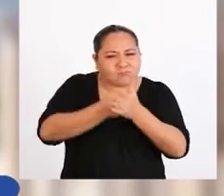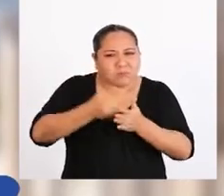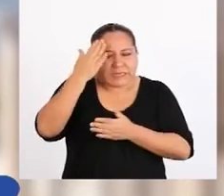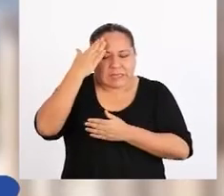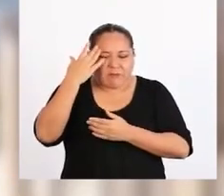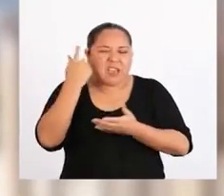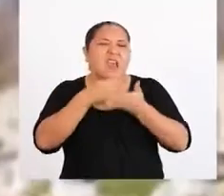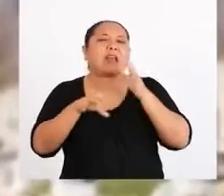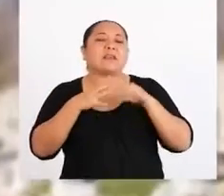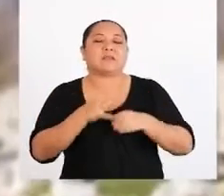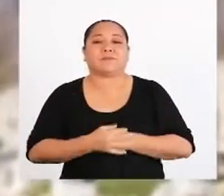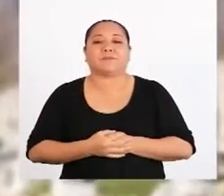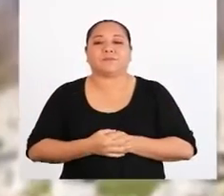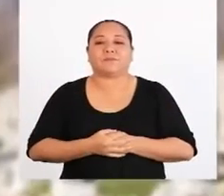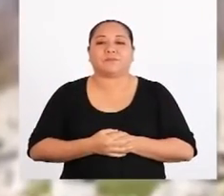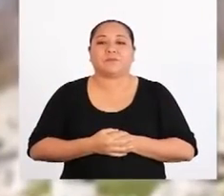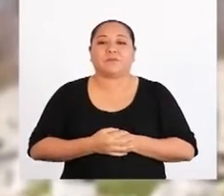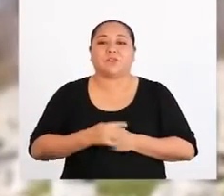saber crecer.